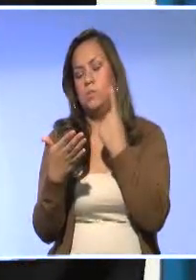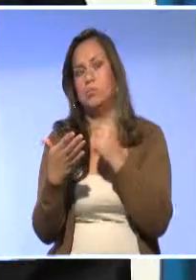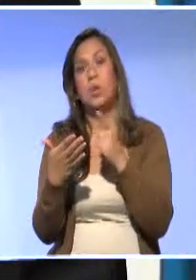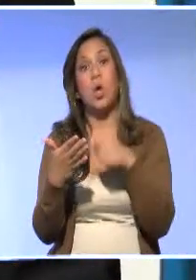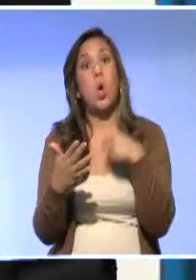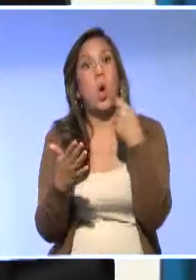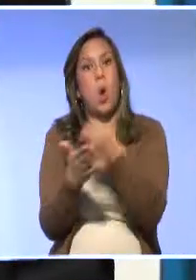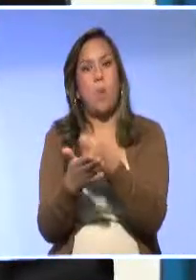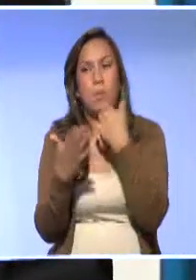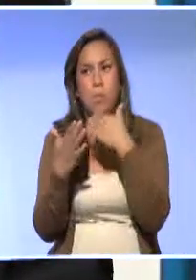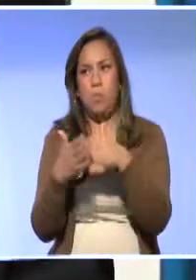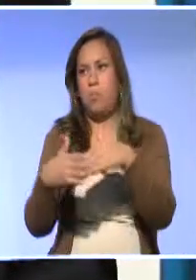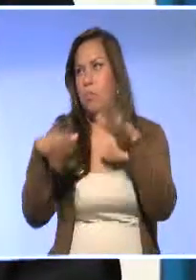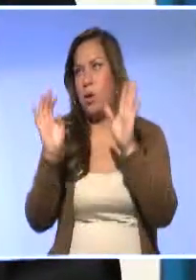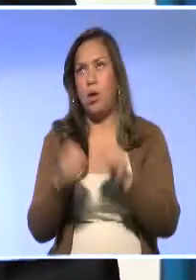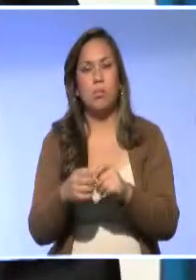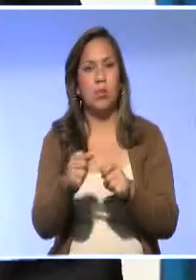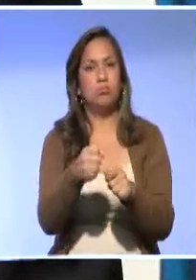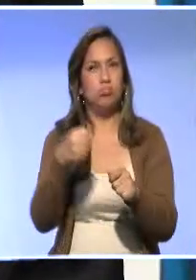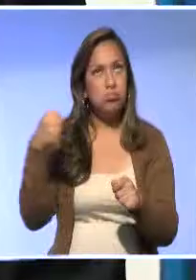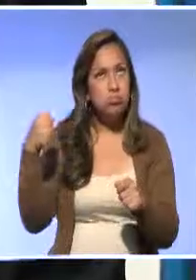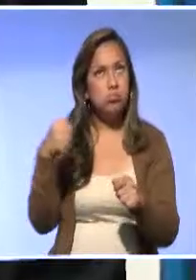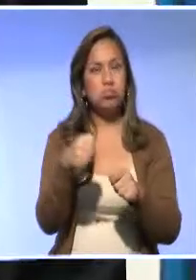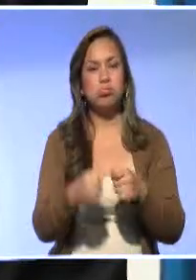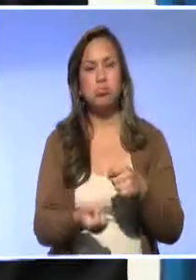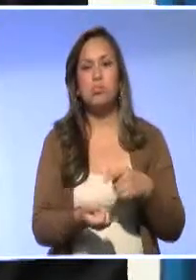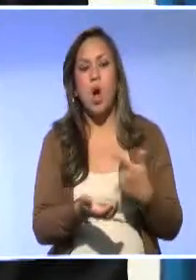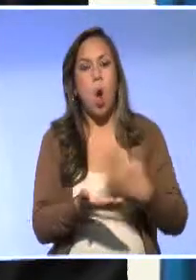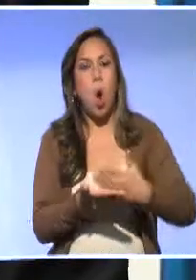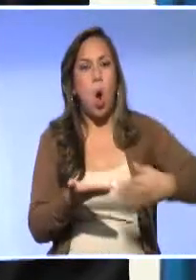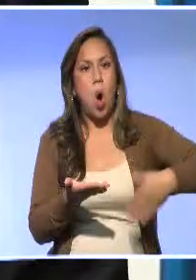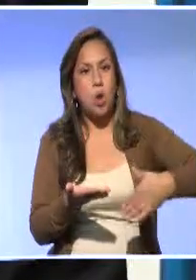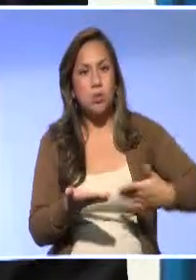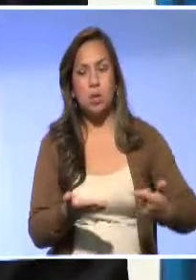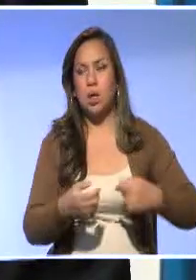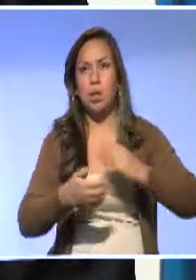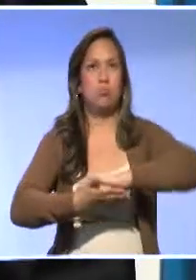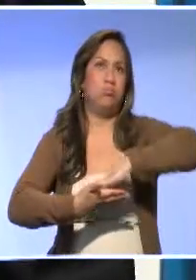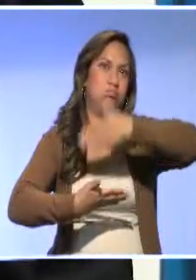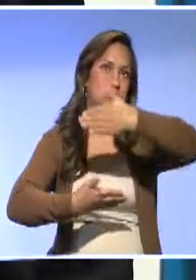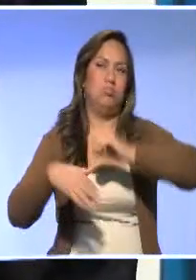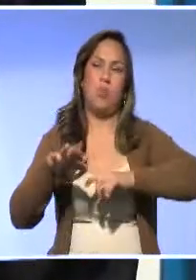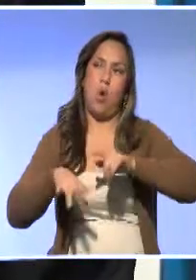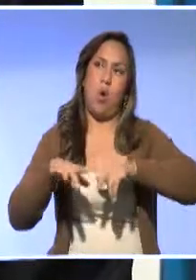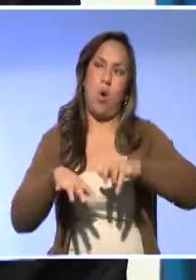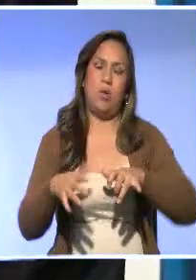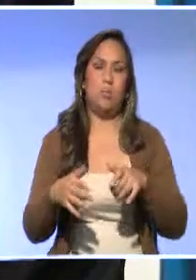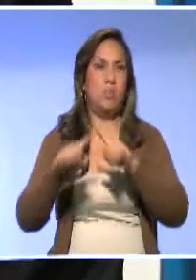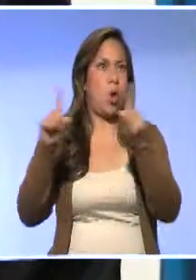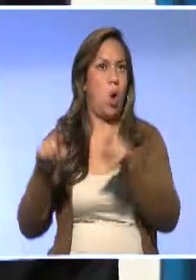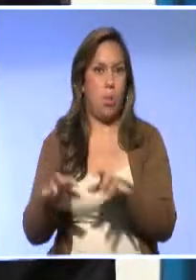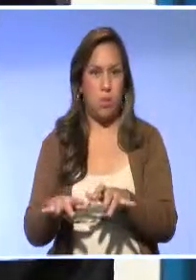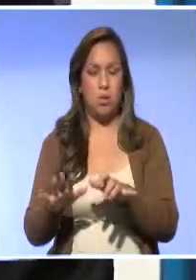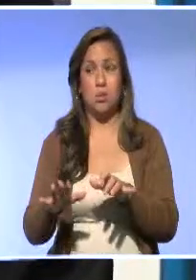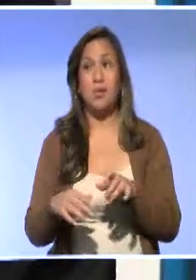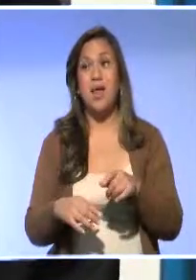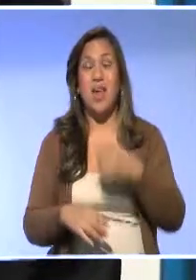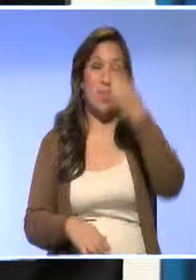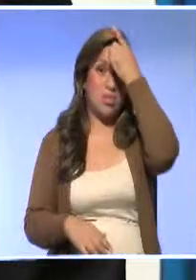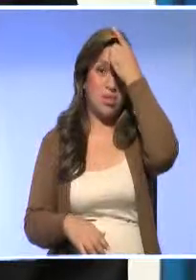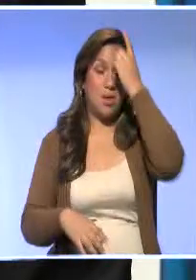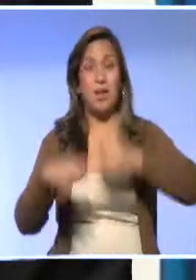por ejemplo artefactos electrodomésticos televisores refrigeradoras computadoras usted podría endeudarse hasta en un